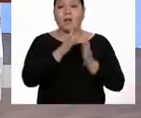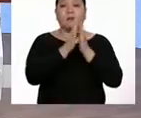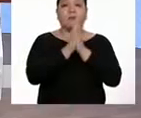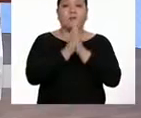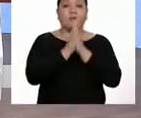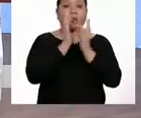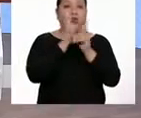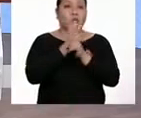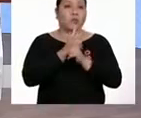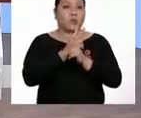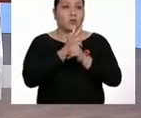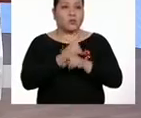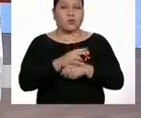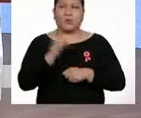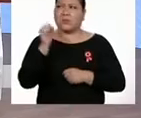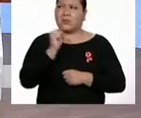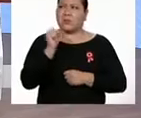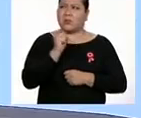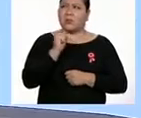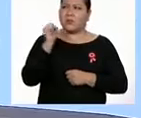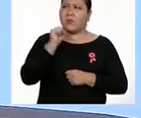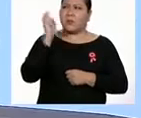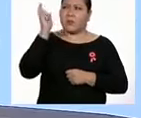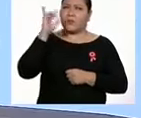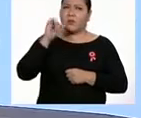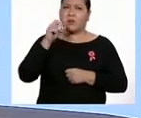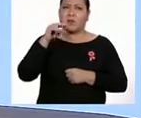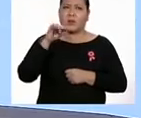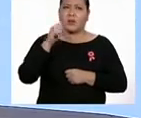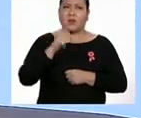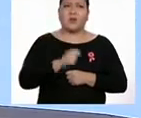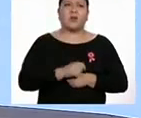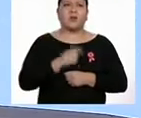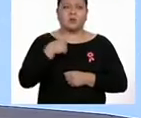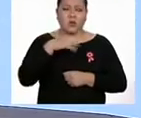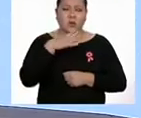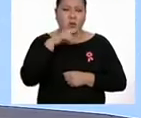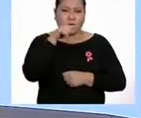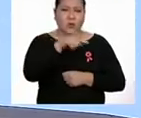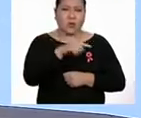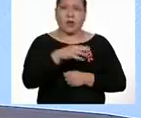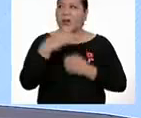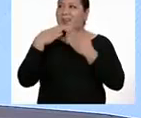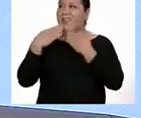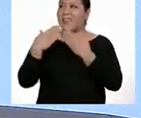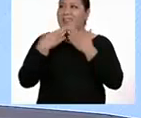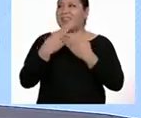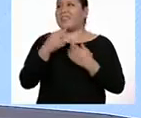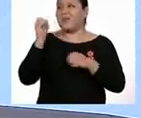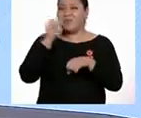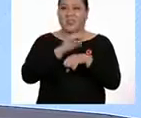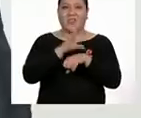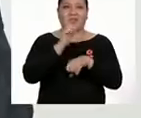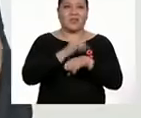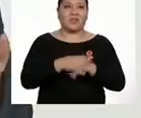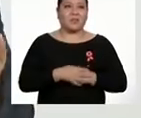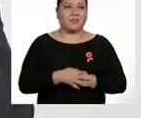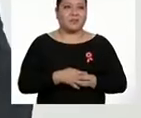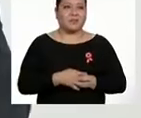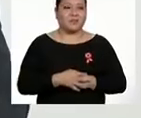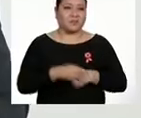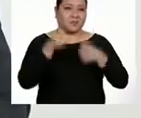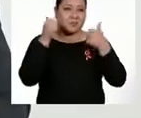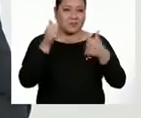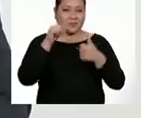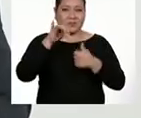cuidado. Sí, profesora Janet. Hablaré con ella de todas maneras. Muchas gracias por el consejo.